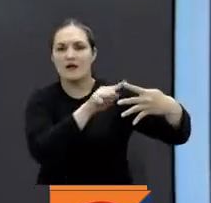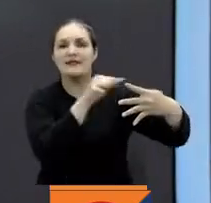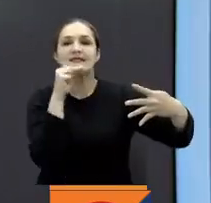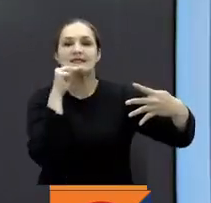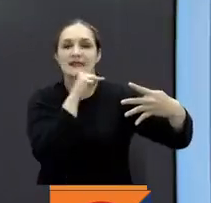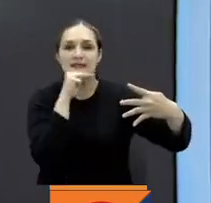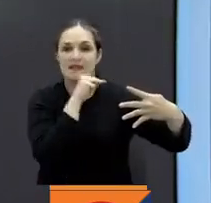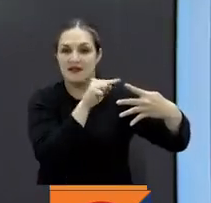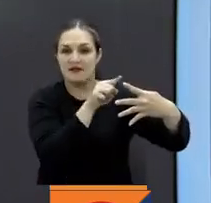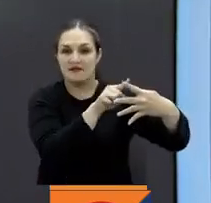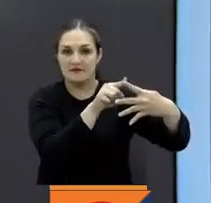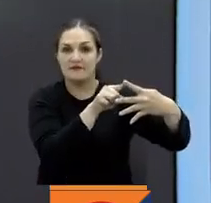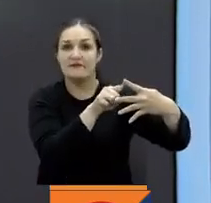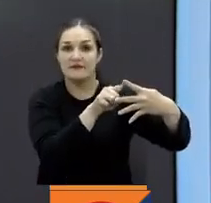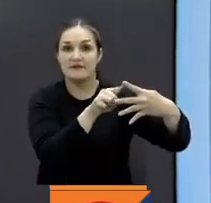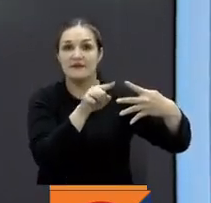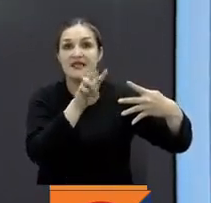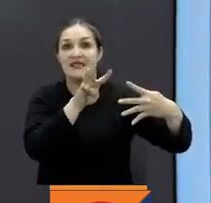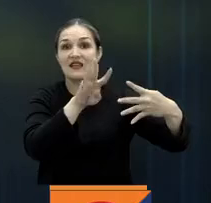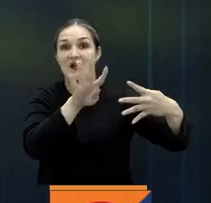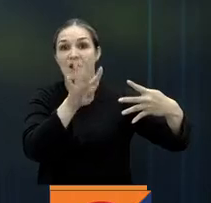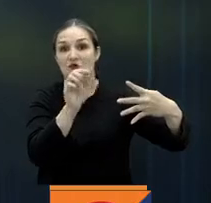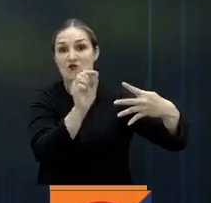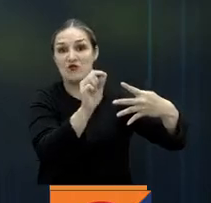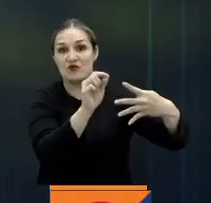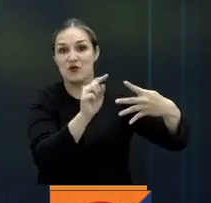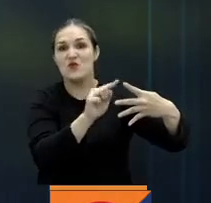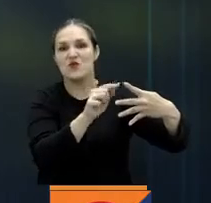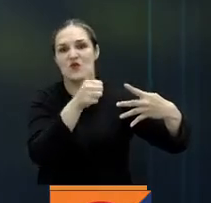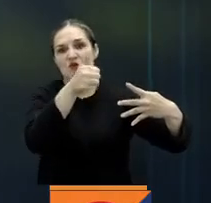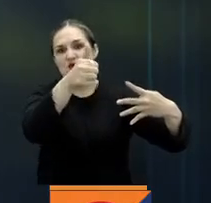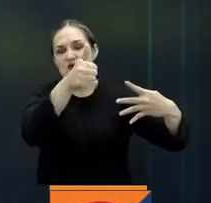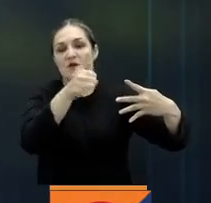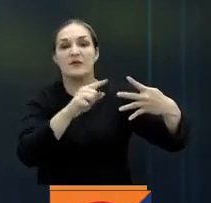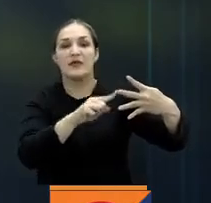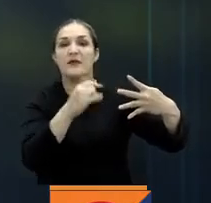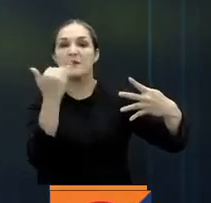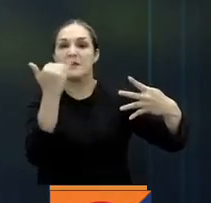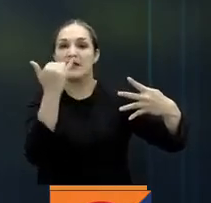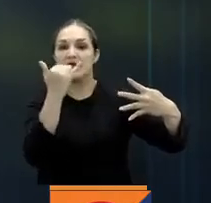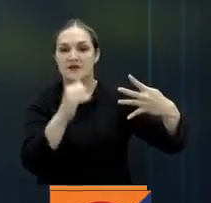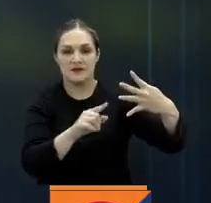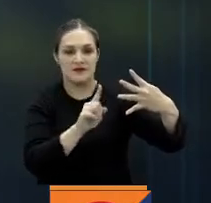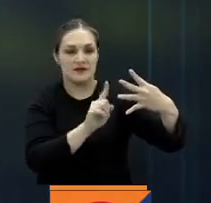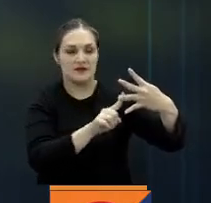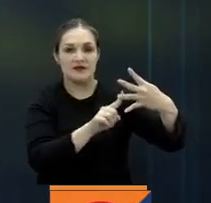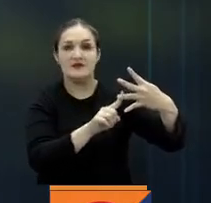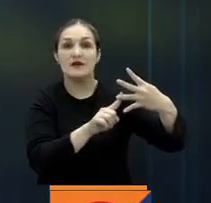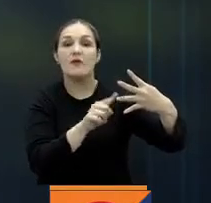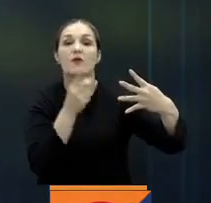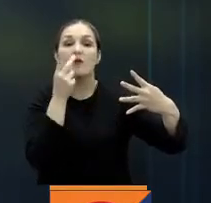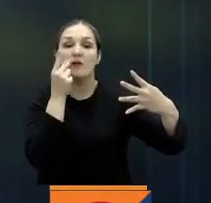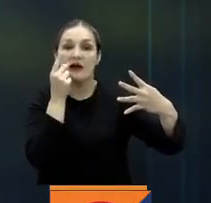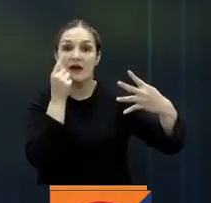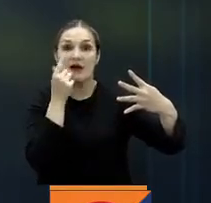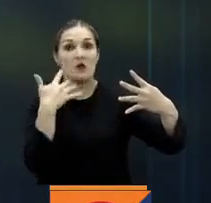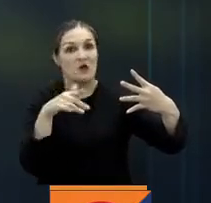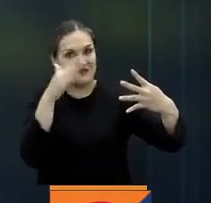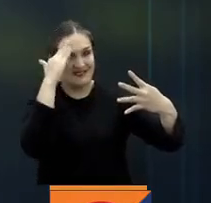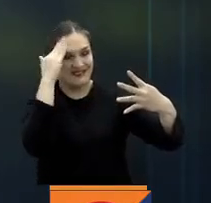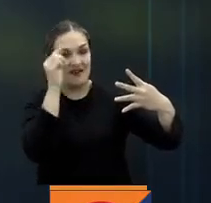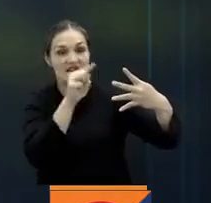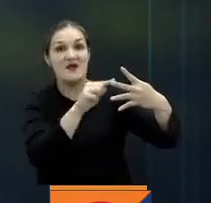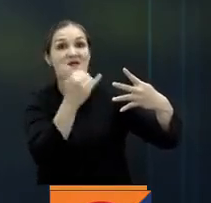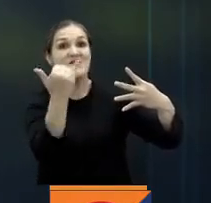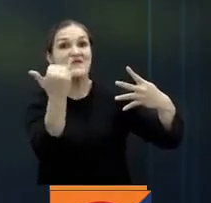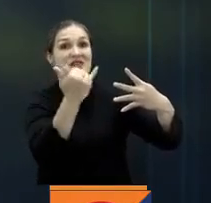Fe está ahí con sus 34 unidades, pudo ponerse cabeza de serie. Millonarios está en este grupo que para muchos,